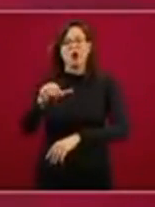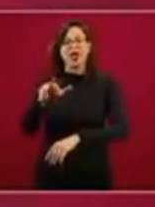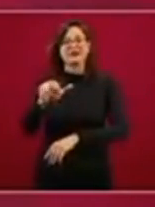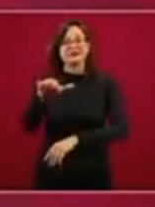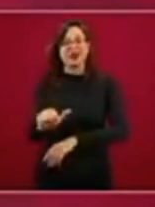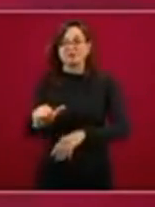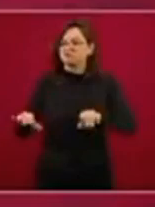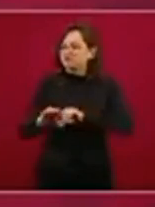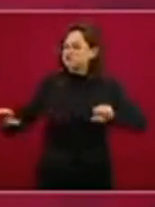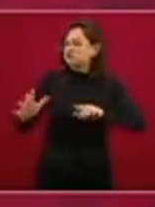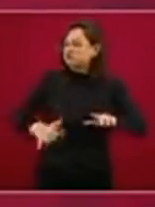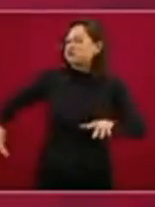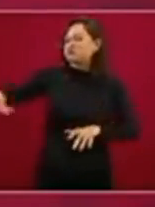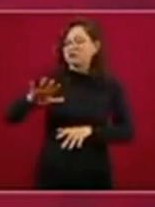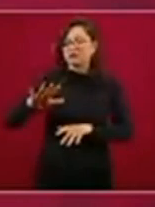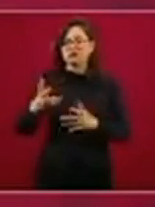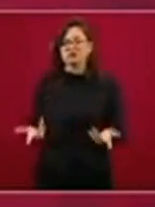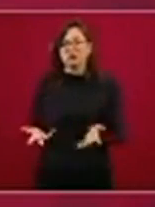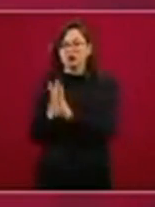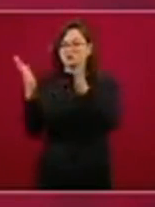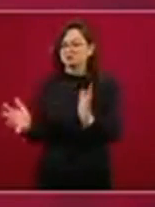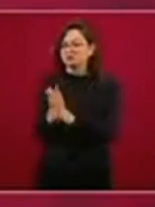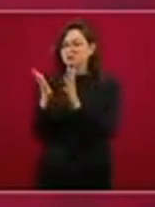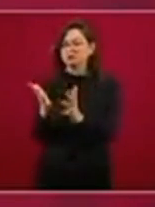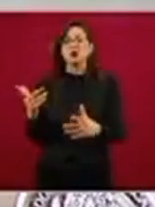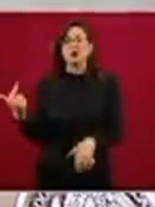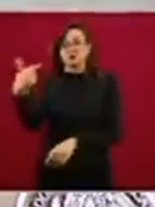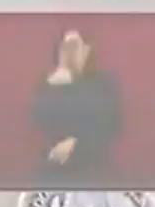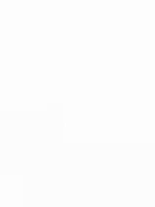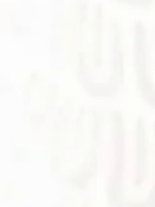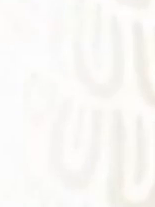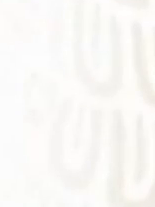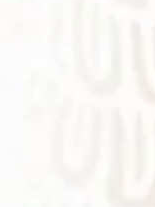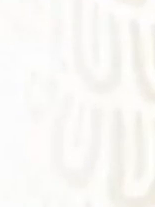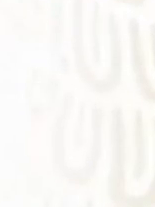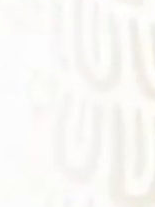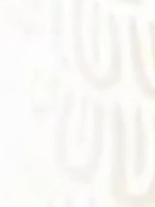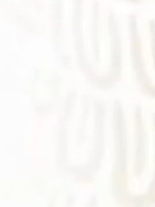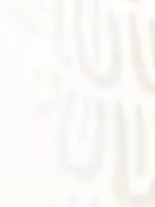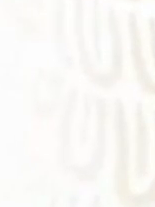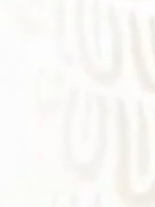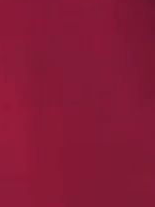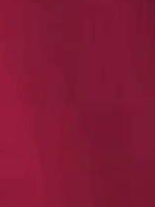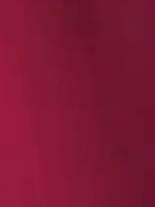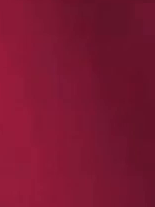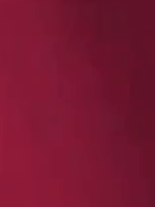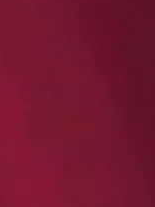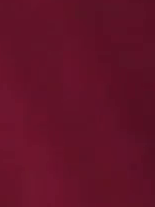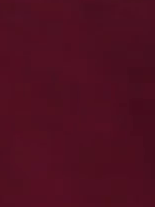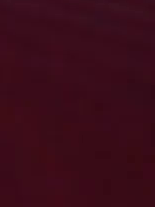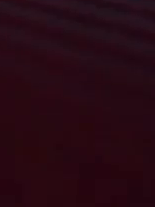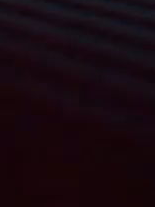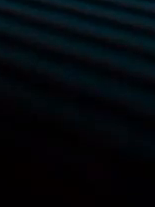Aunque yo vote en contra de que se juzguen a los expresidentes. Quédate en casa. Gobierno de